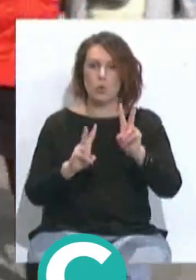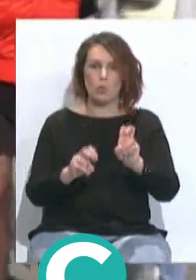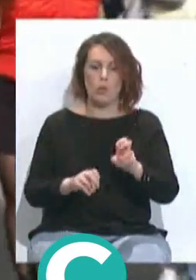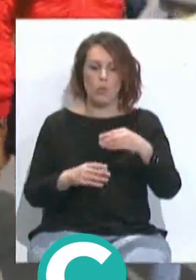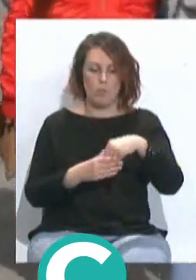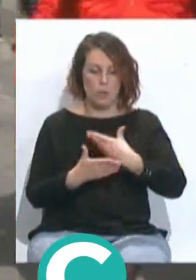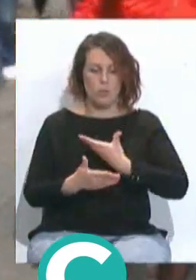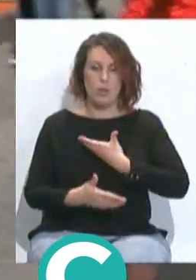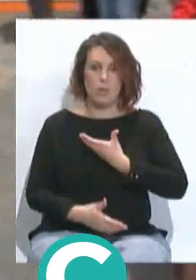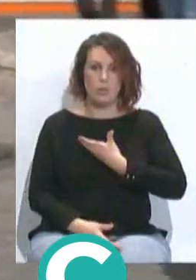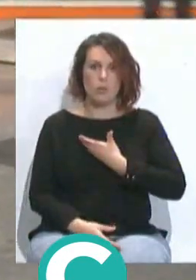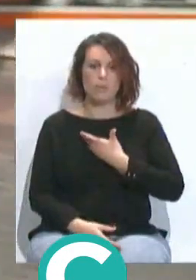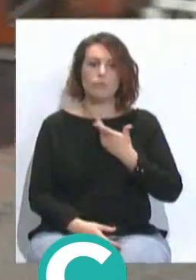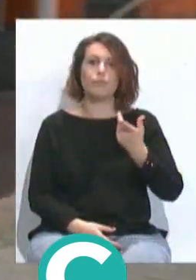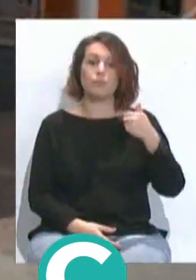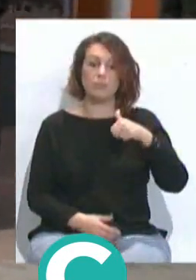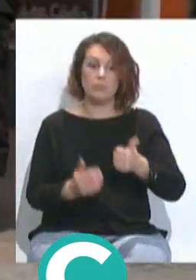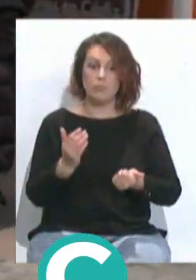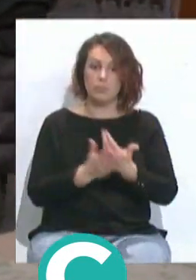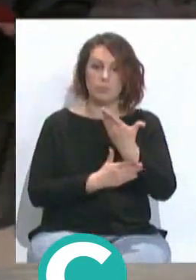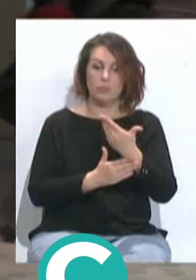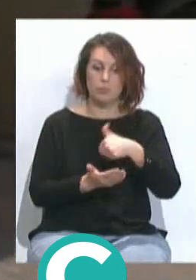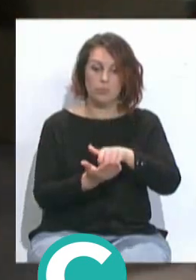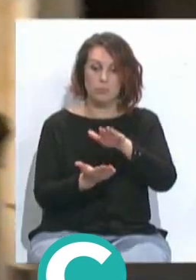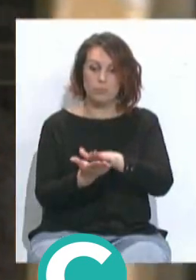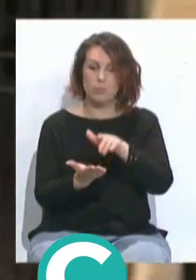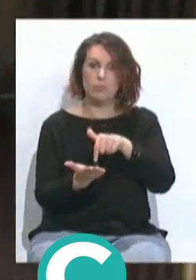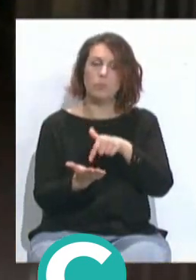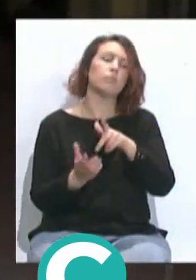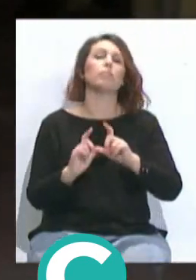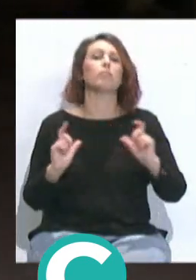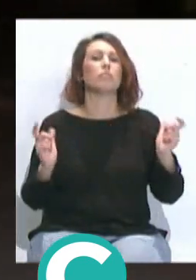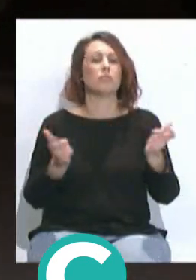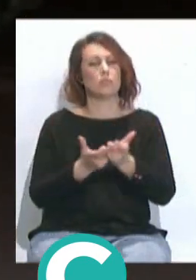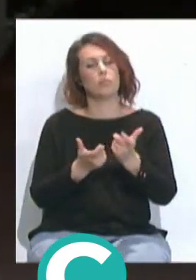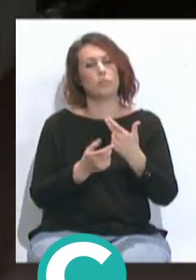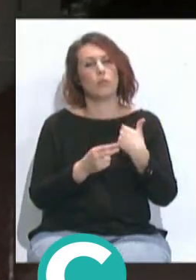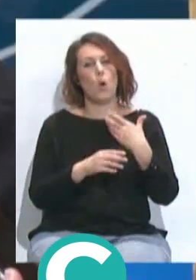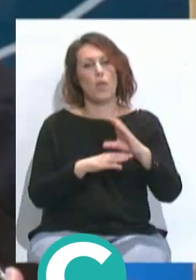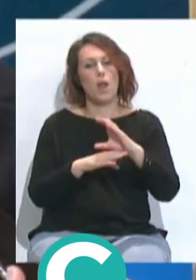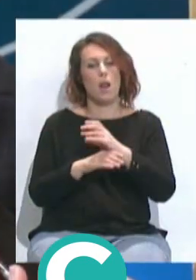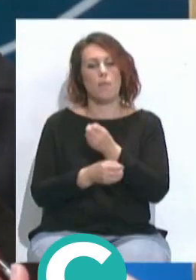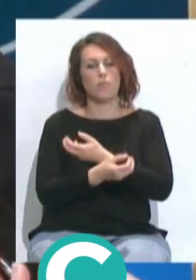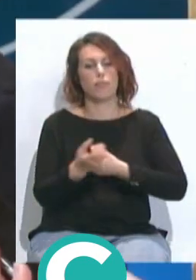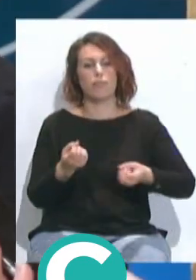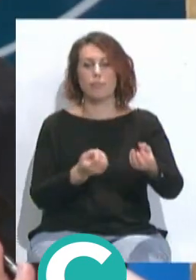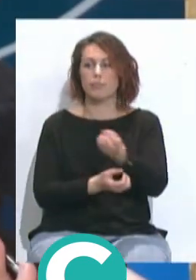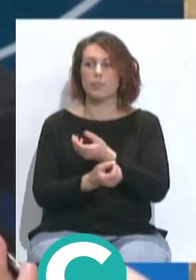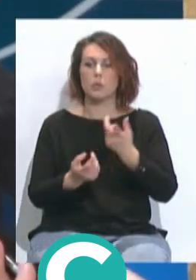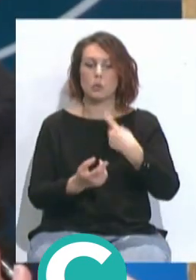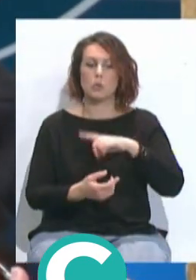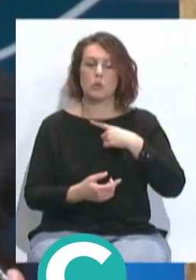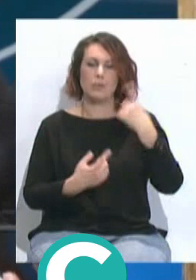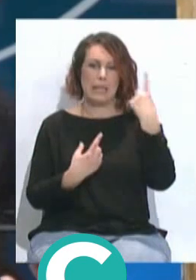del ayuntamiento que durante la mañana han estado sobre la mesa en un encuentro entre los distintos concejales pero bueno estamos